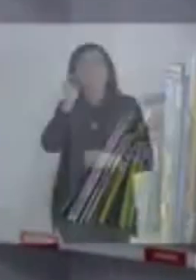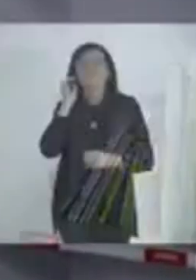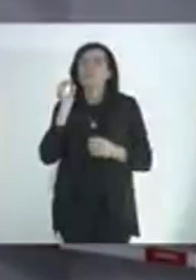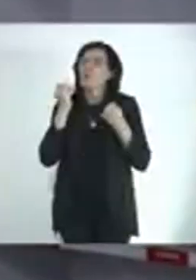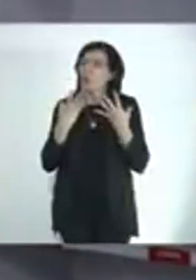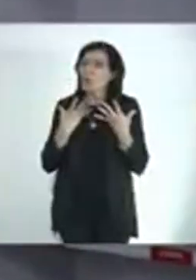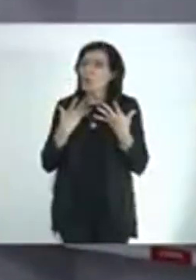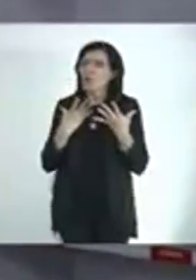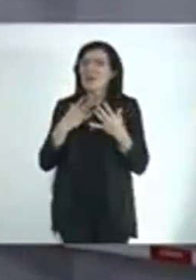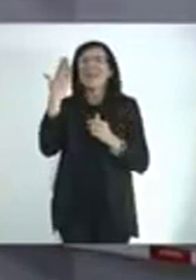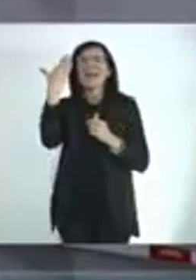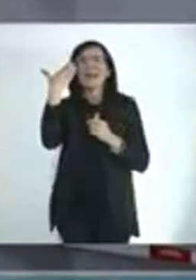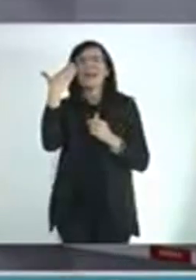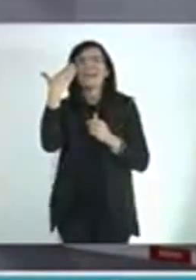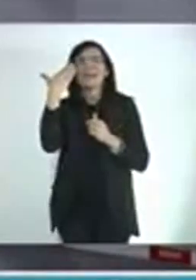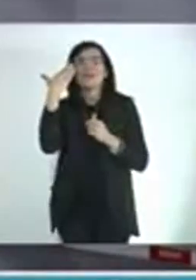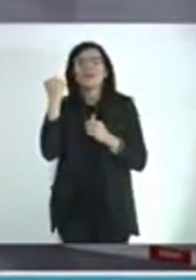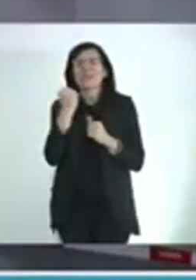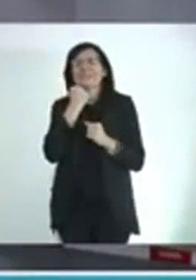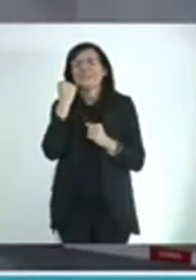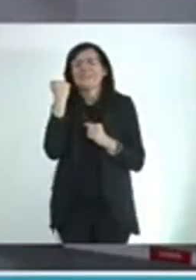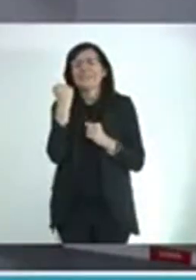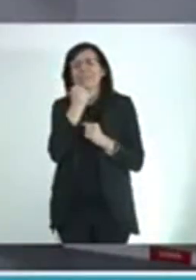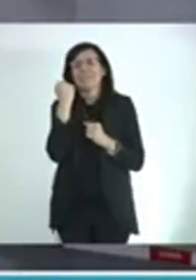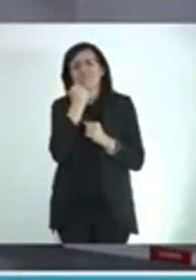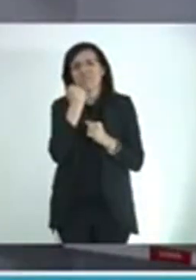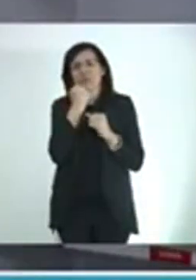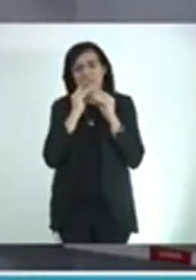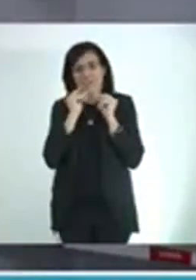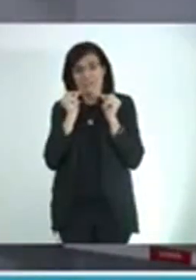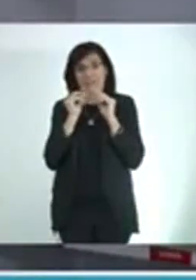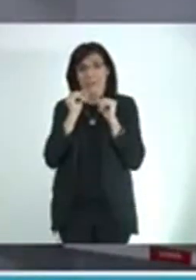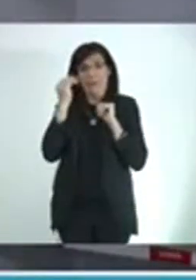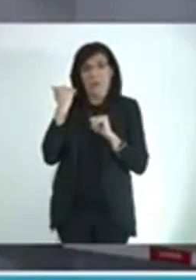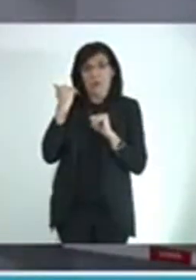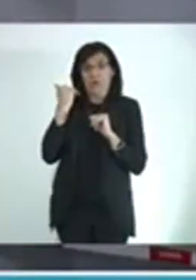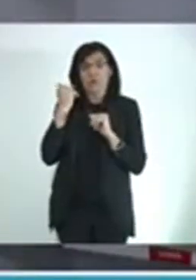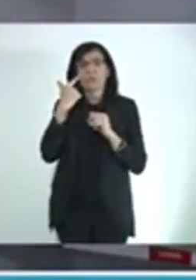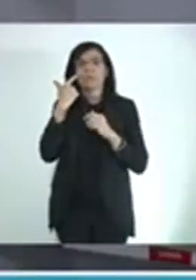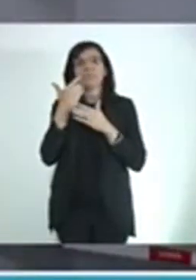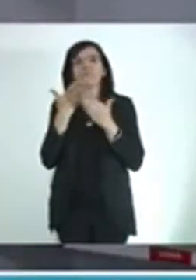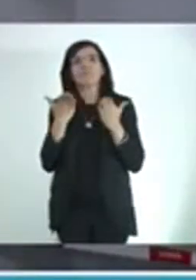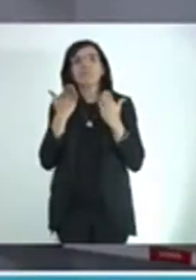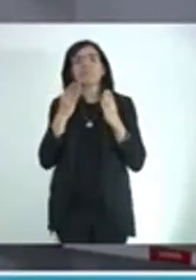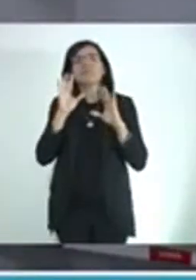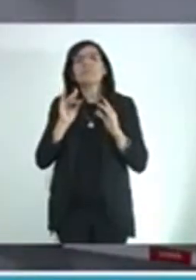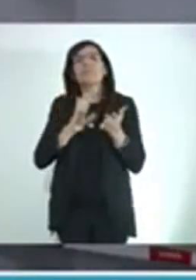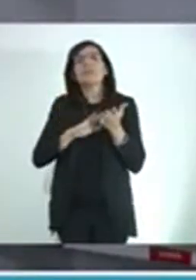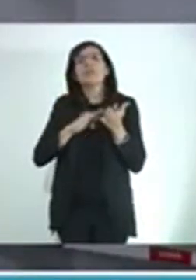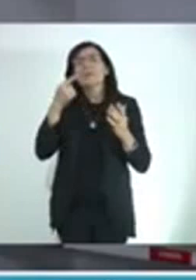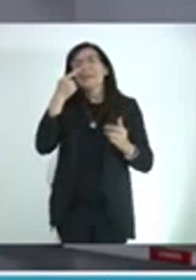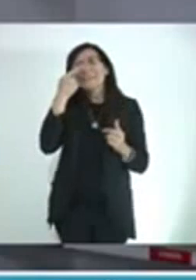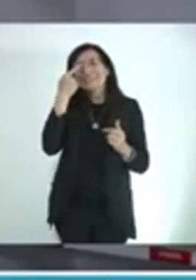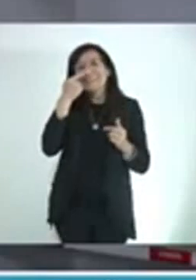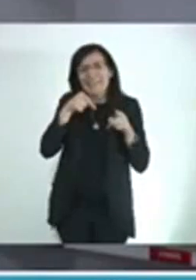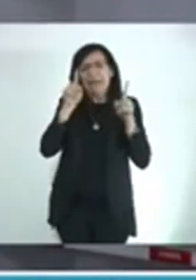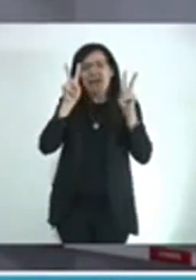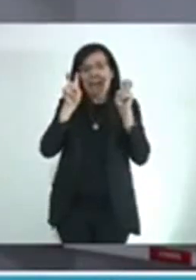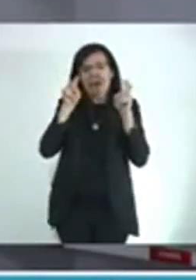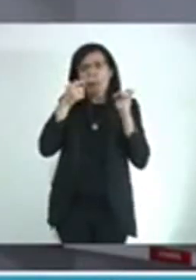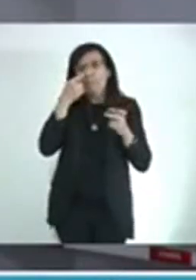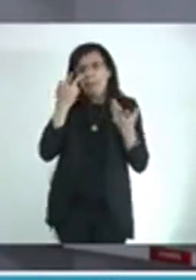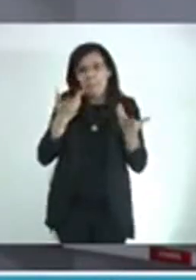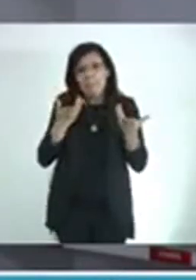Bueno, conferencia más que importante, más que demostrar el interés que hemos puesto todos a